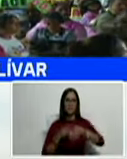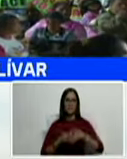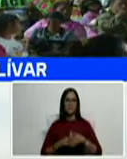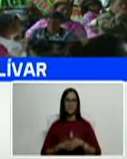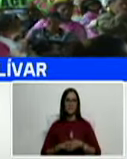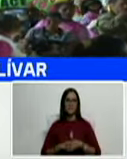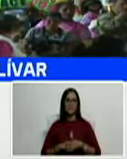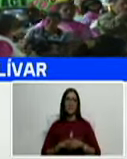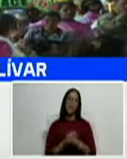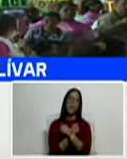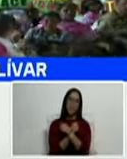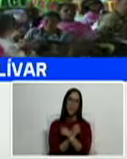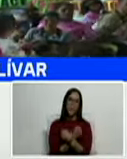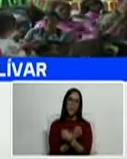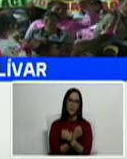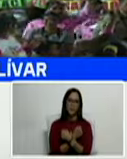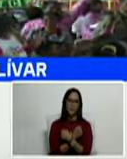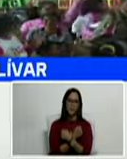con amor,